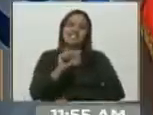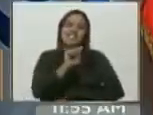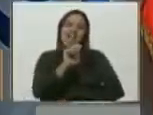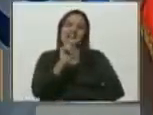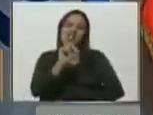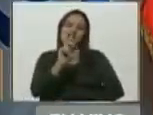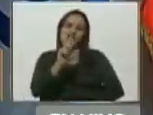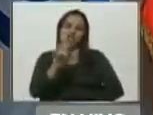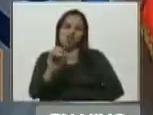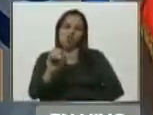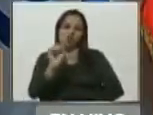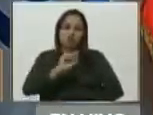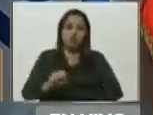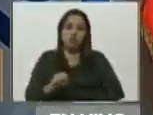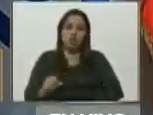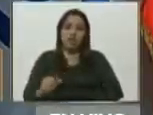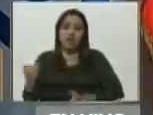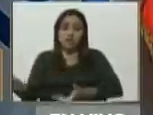Nobel de la Paz.